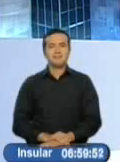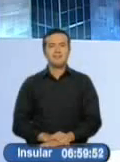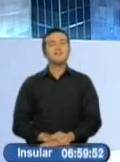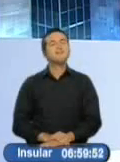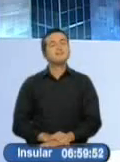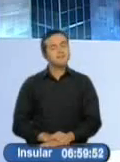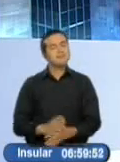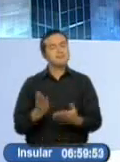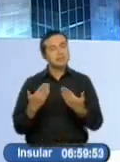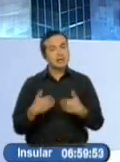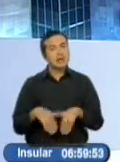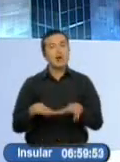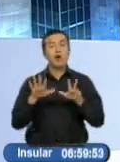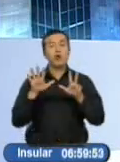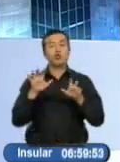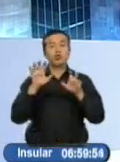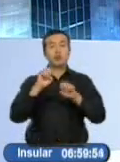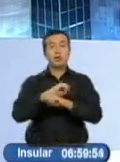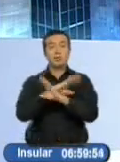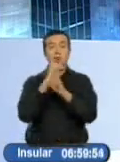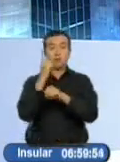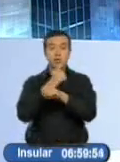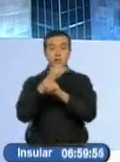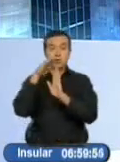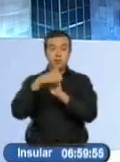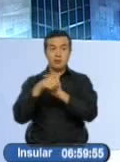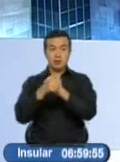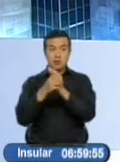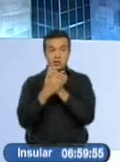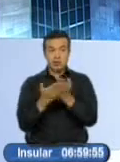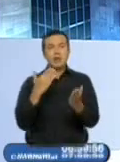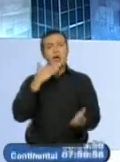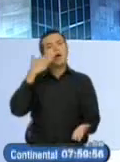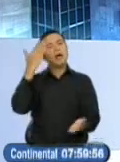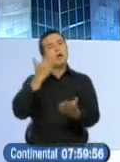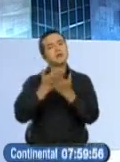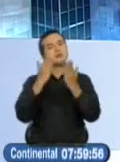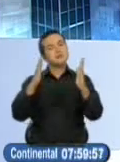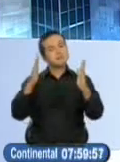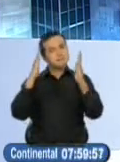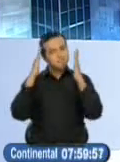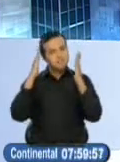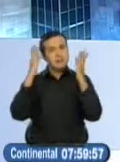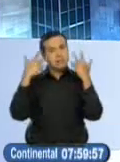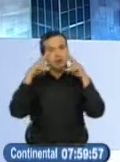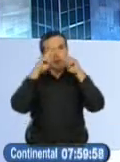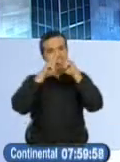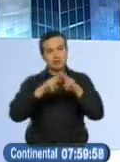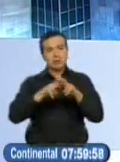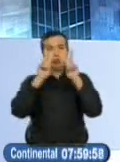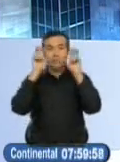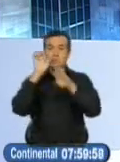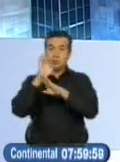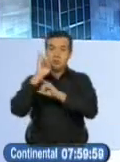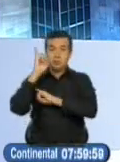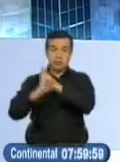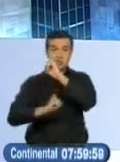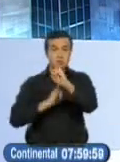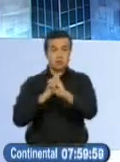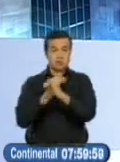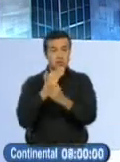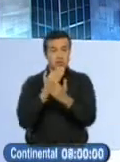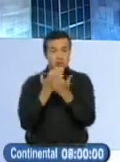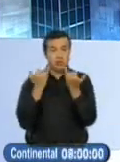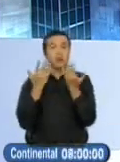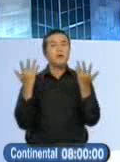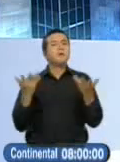Pocos segundos nos separan de las 8 de la mañana, una hora menos en territorio insular. Gracias por su preferencia. Hemos revisado qué pasa en el ámbito nacional e internacional, pero